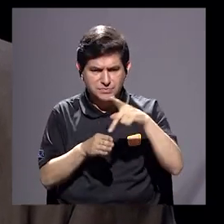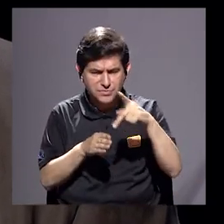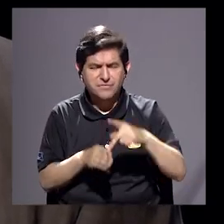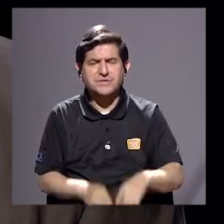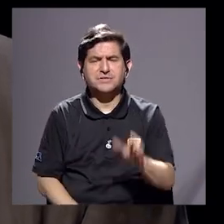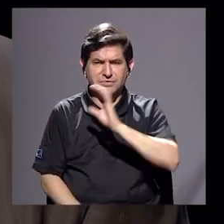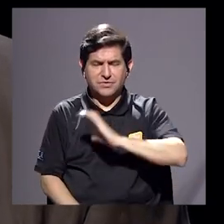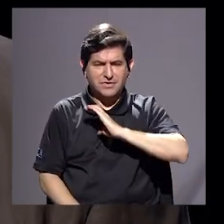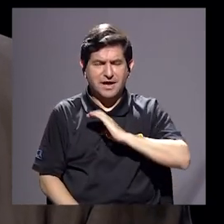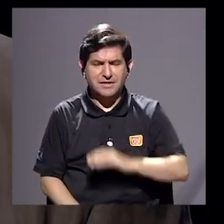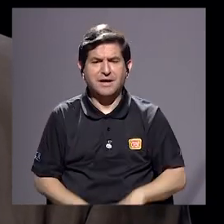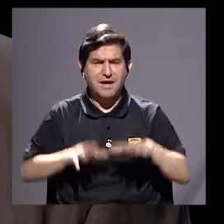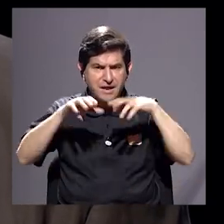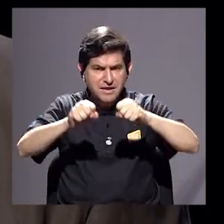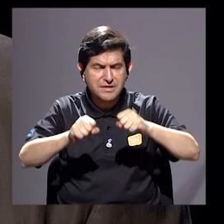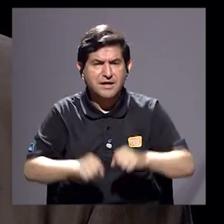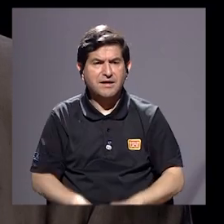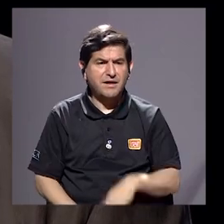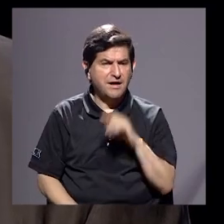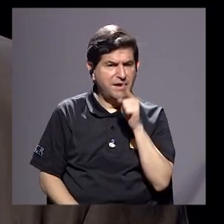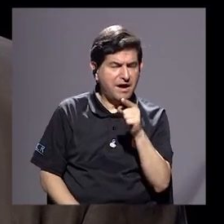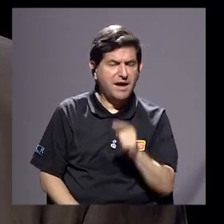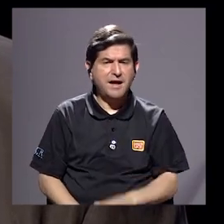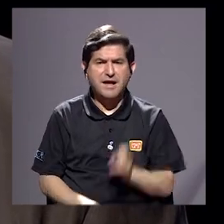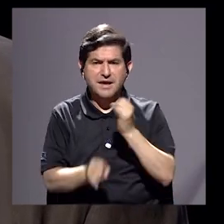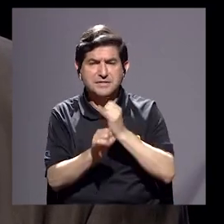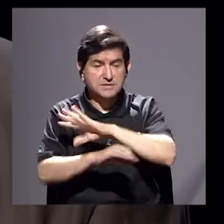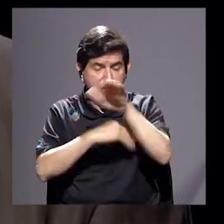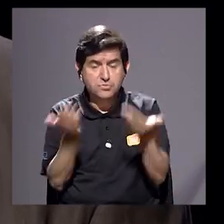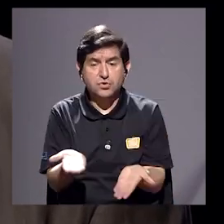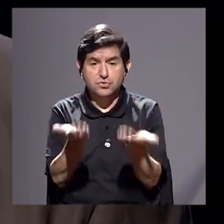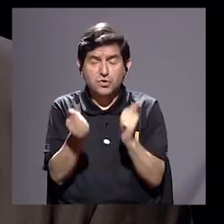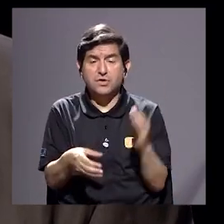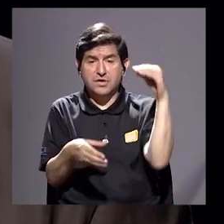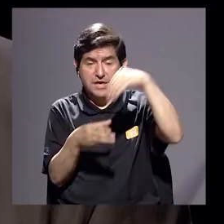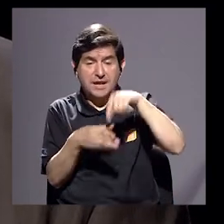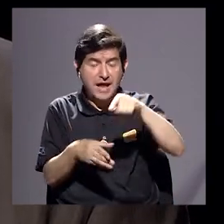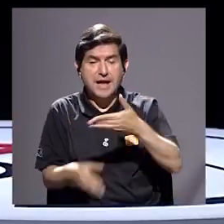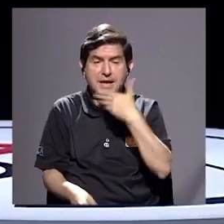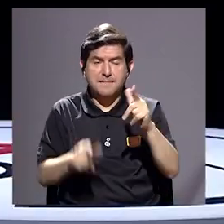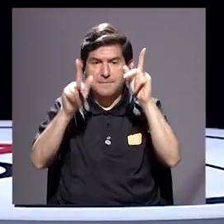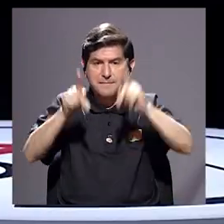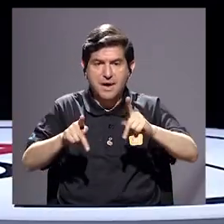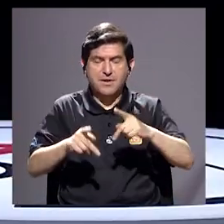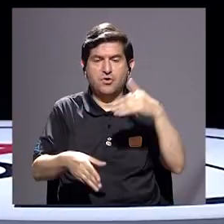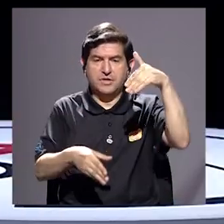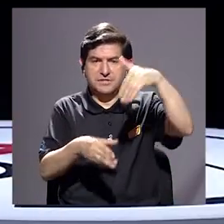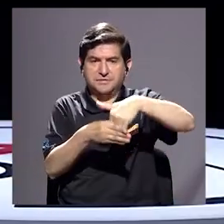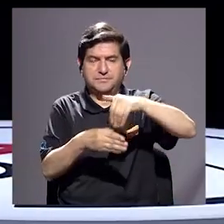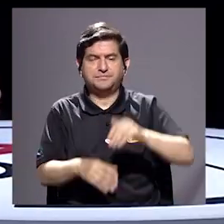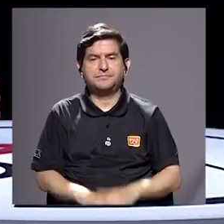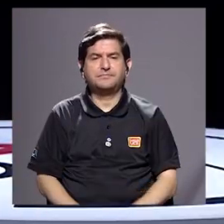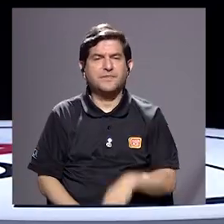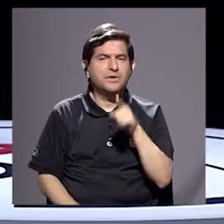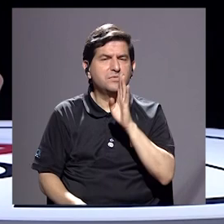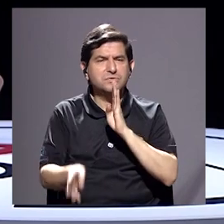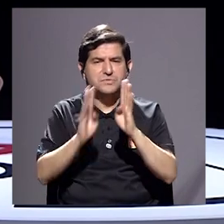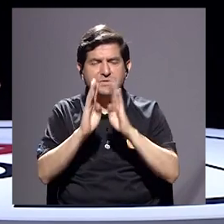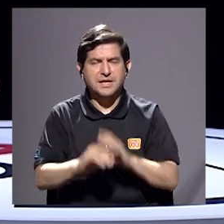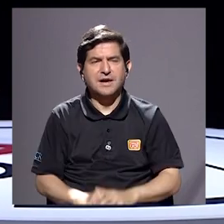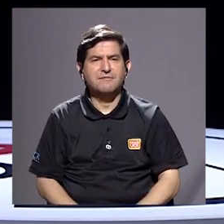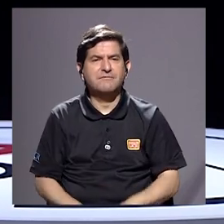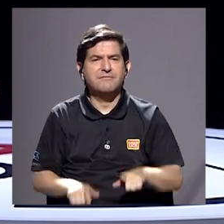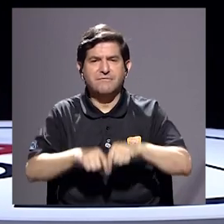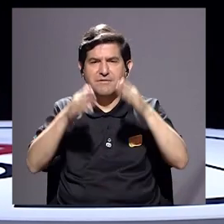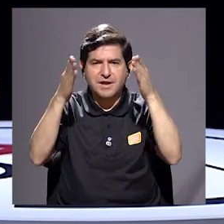calidad para que el colegio sea una instancia que todo el mundo quiera estar porque ahí están los mejores ahora ahora usted habla de un periodista de referente cuál